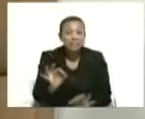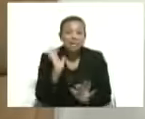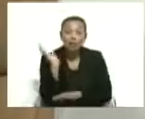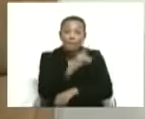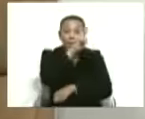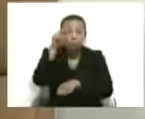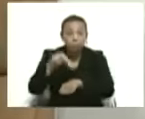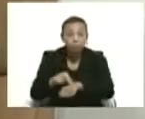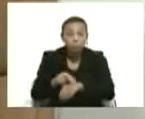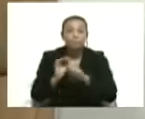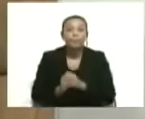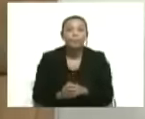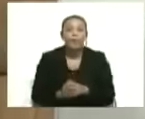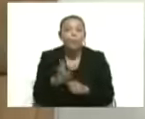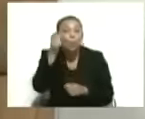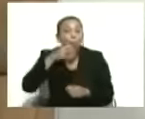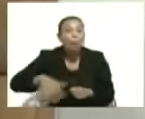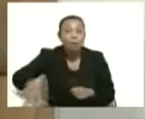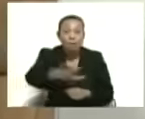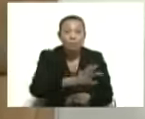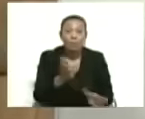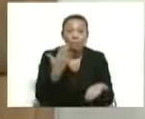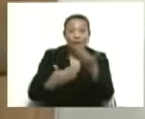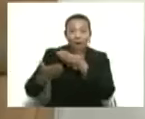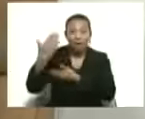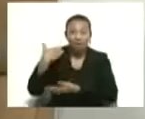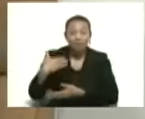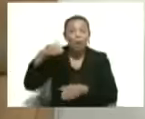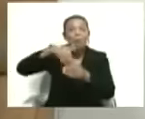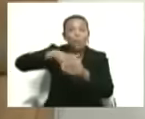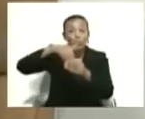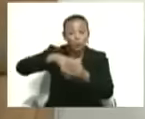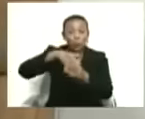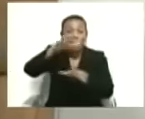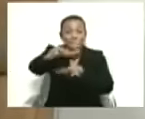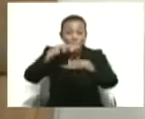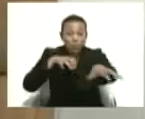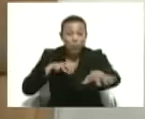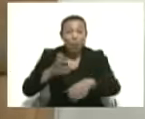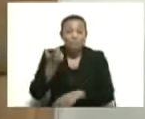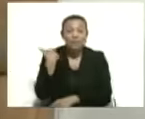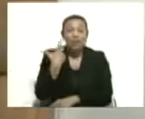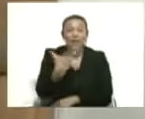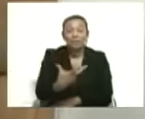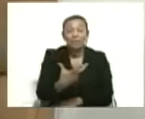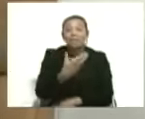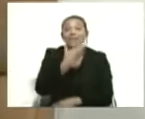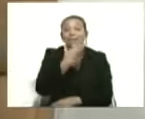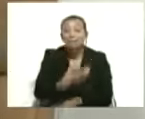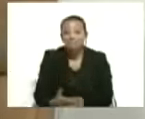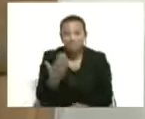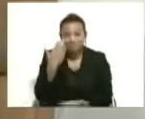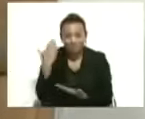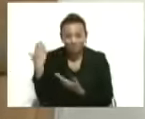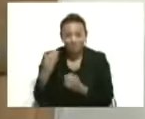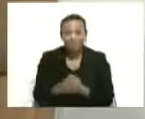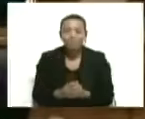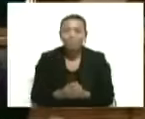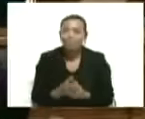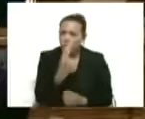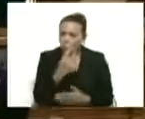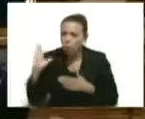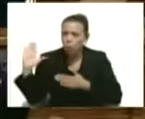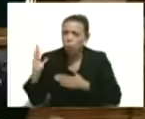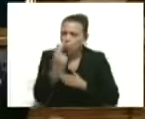Asamblea Nacional por el pueblo de Venezuela en votación unánime el pasado domingo 3 de diciembre.